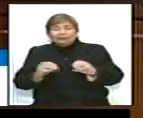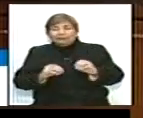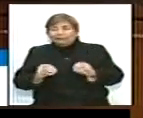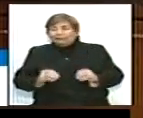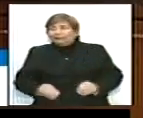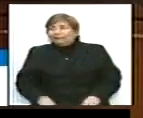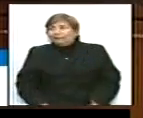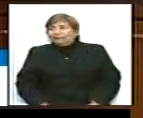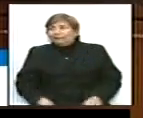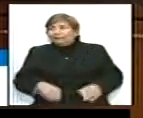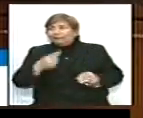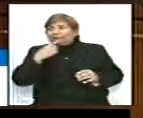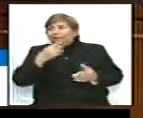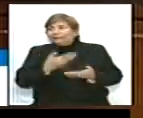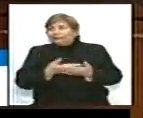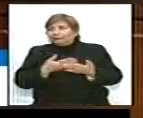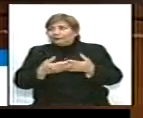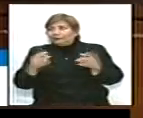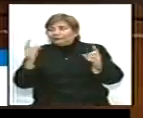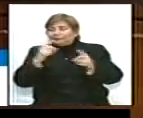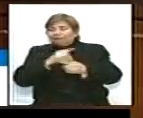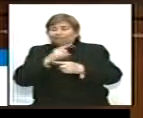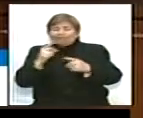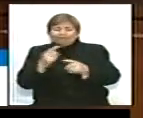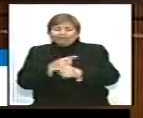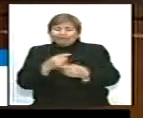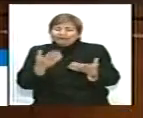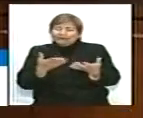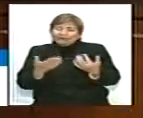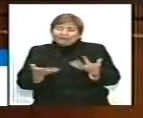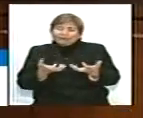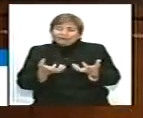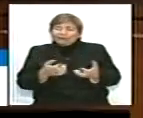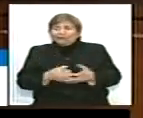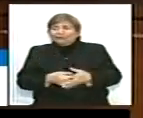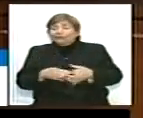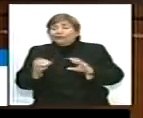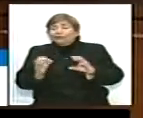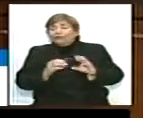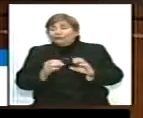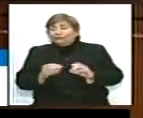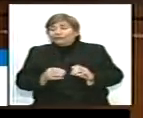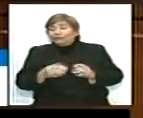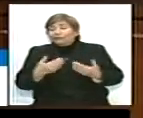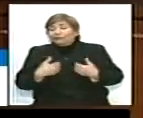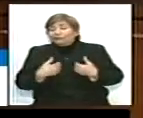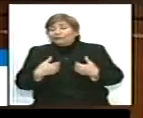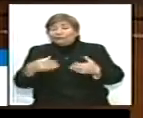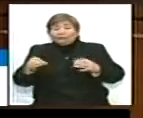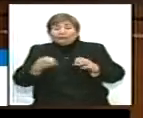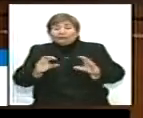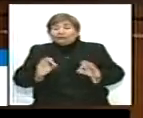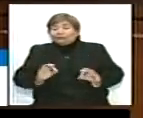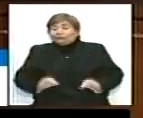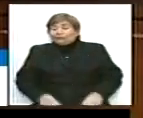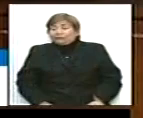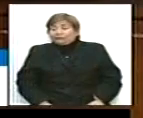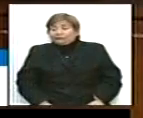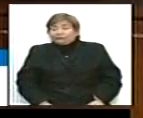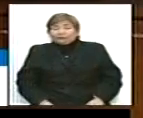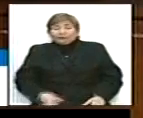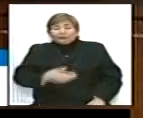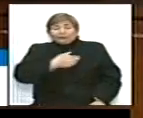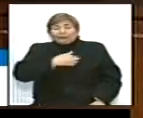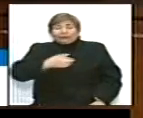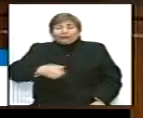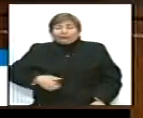problemas, minería que no genere conflictos, y lo único que se ha tenido que hacer o se ha querido hacer a través de el presidente de la